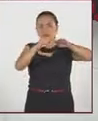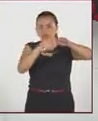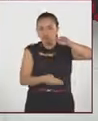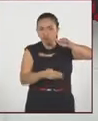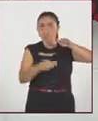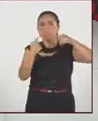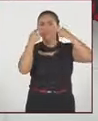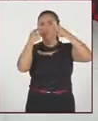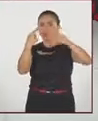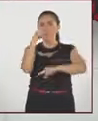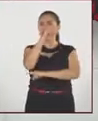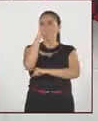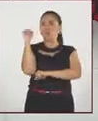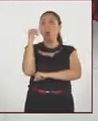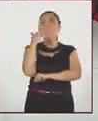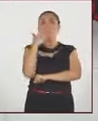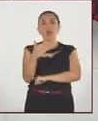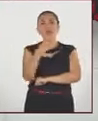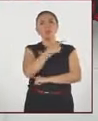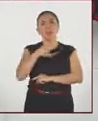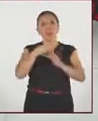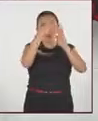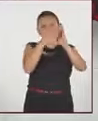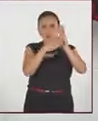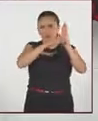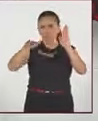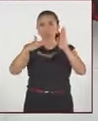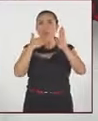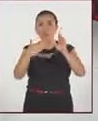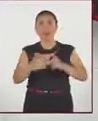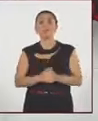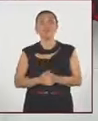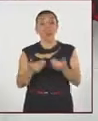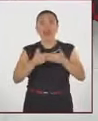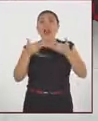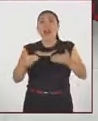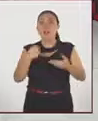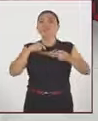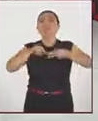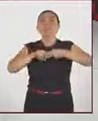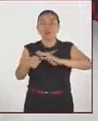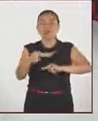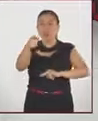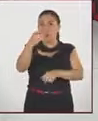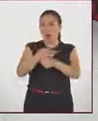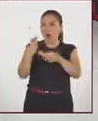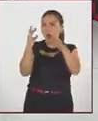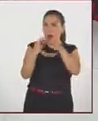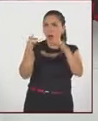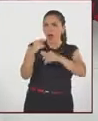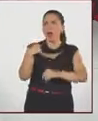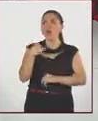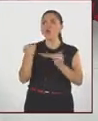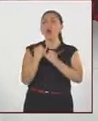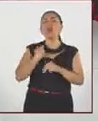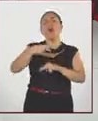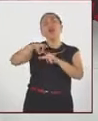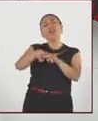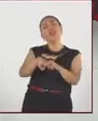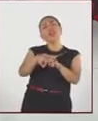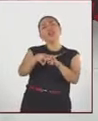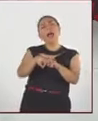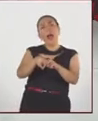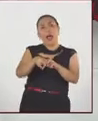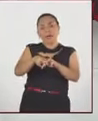cadera principalmente. Perfecto. Ahora lo voy a empezar a hacer así, porque ahorita que estabas mencionando todo eso, yo estaba así de, aquí,